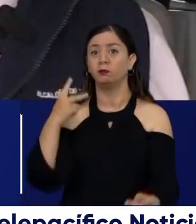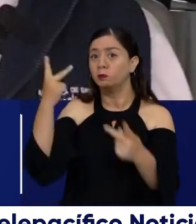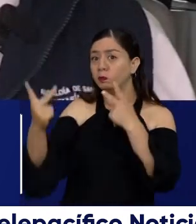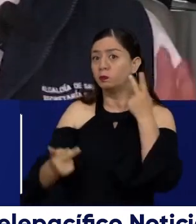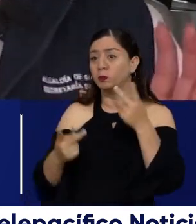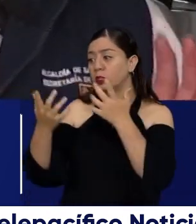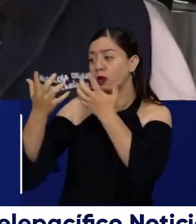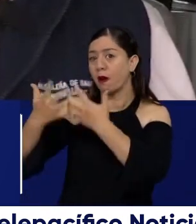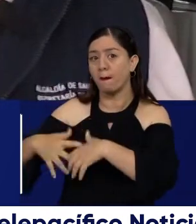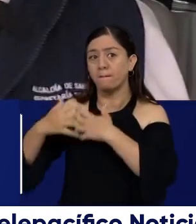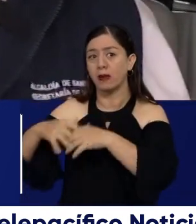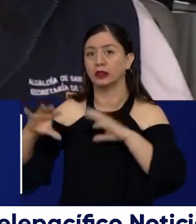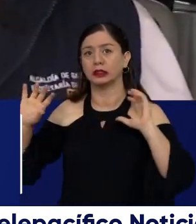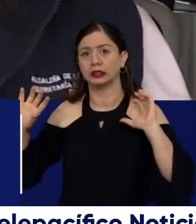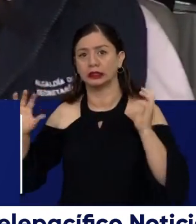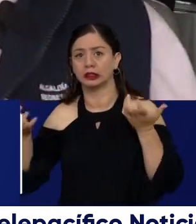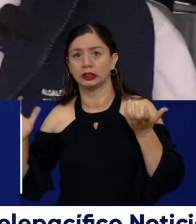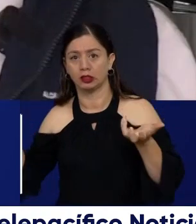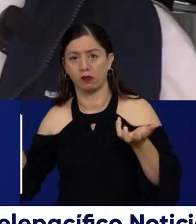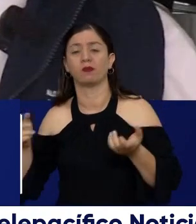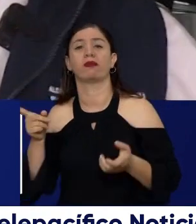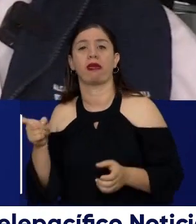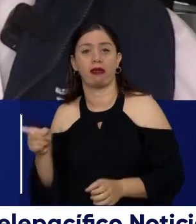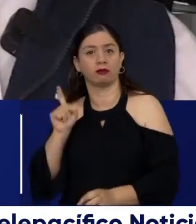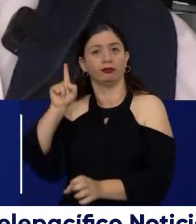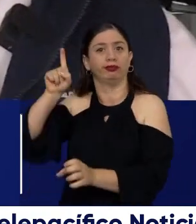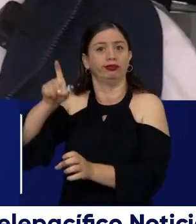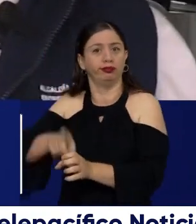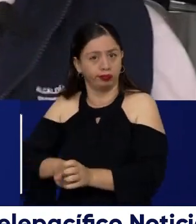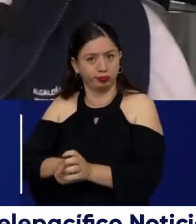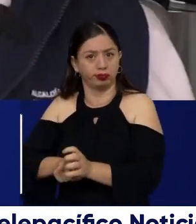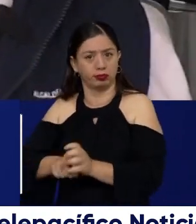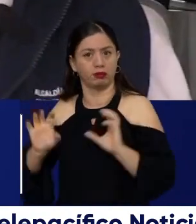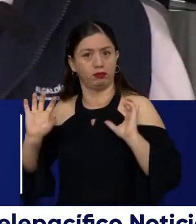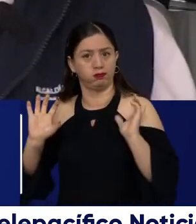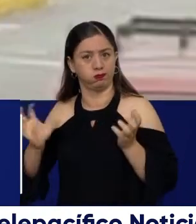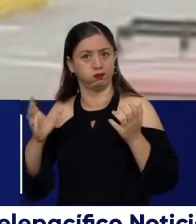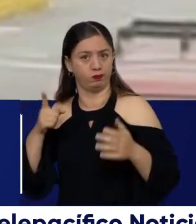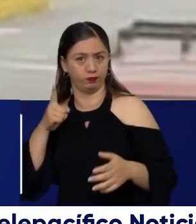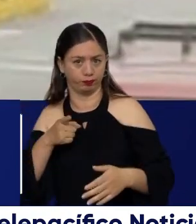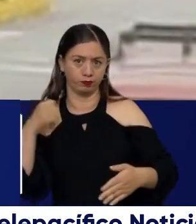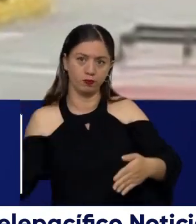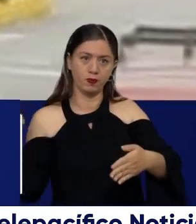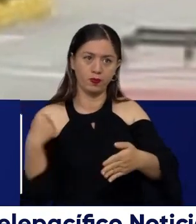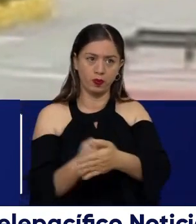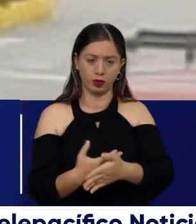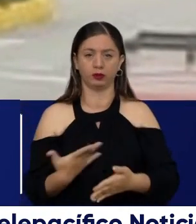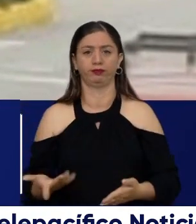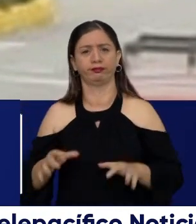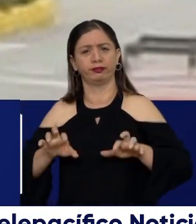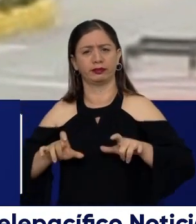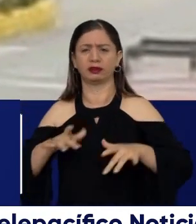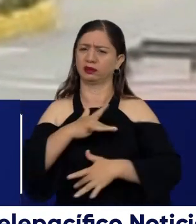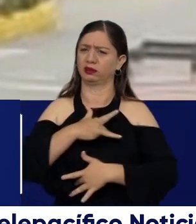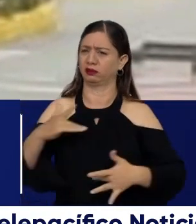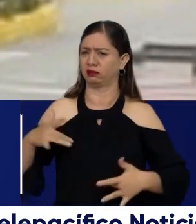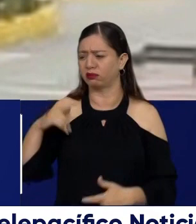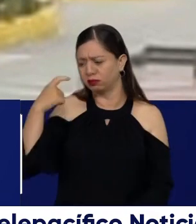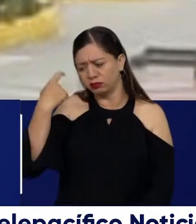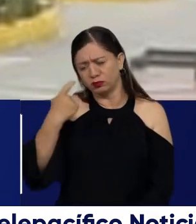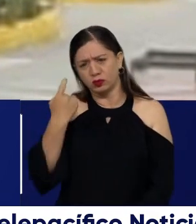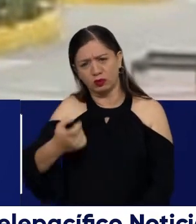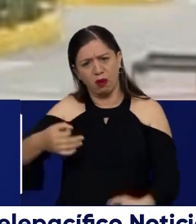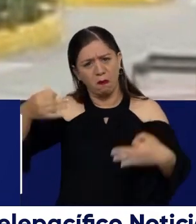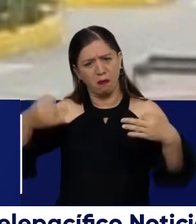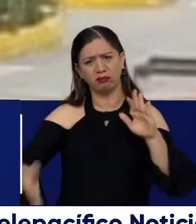de ambulancias de la cual está implicada en el accidente de tránsito. Desde la Secretaría de Salud estamos verificando que